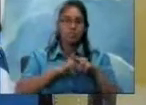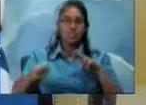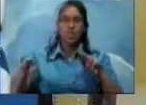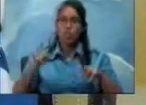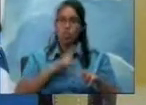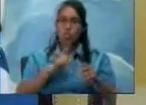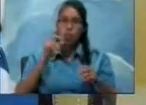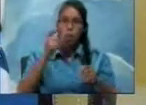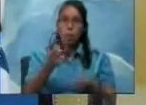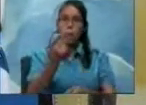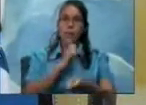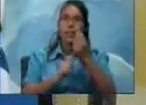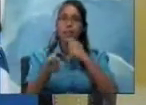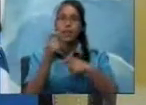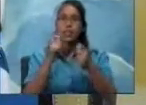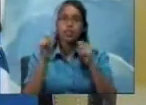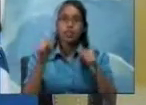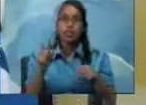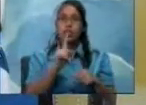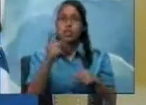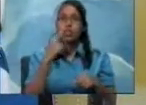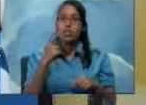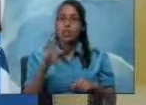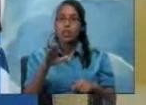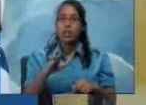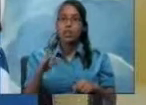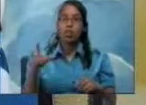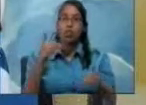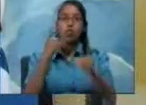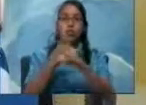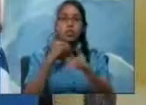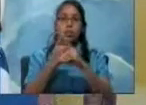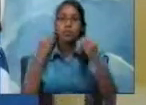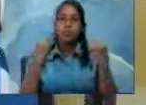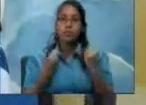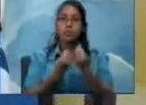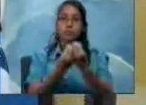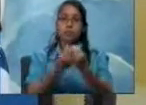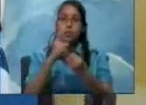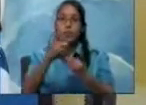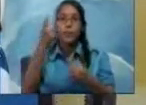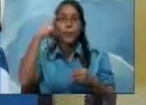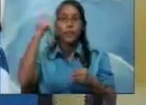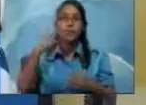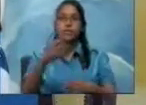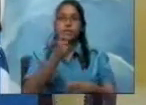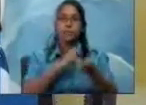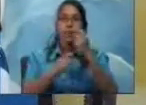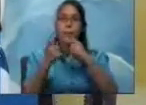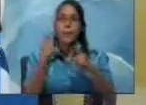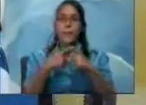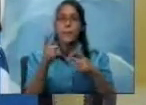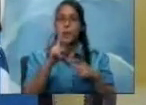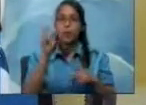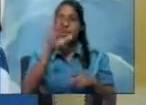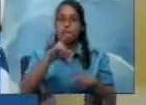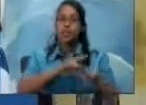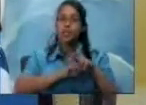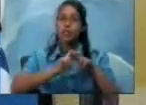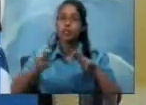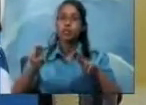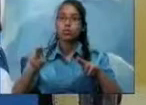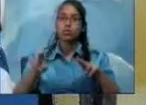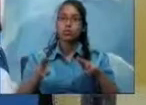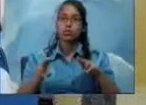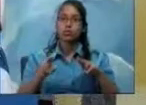pescando aquí no dice que los discípulos le acompañaron le acompañaron para la pesca pero no estaban desnudos